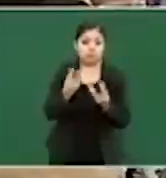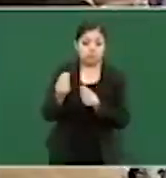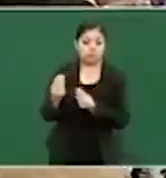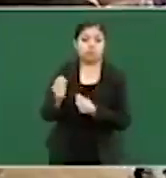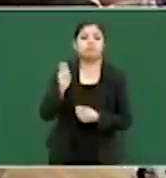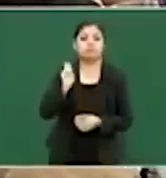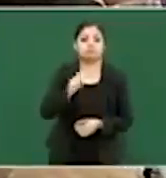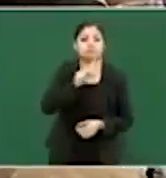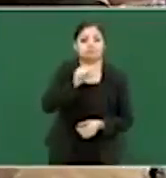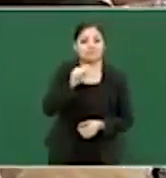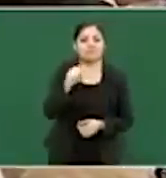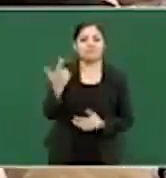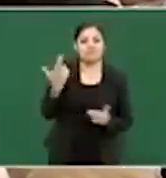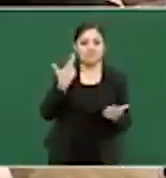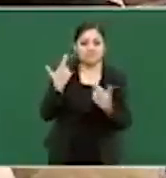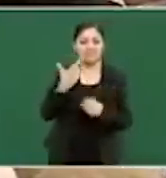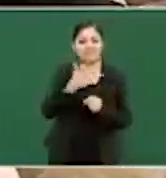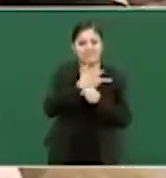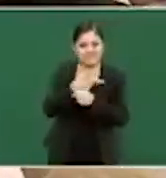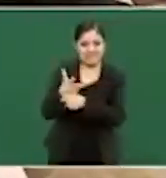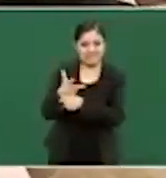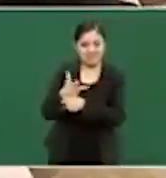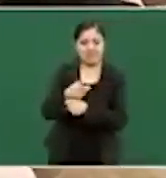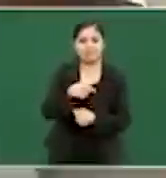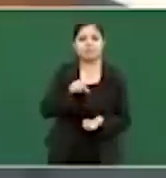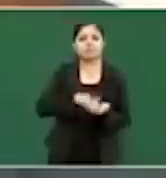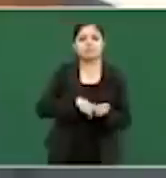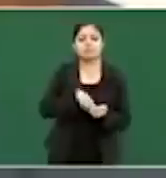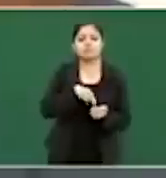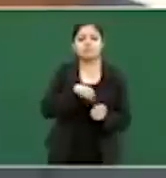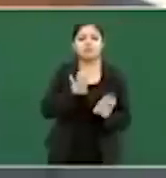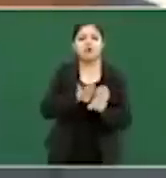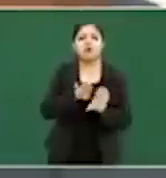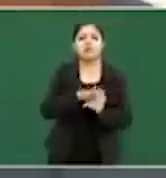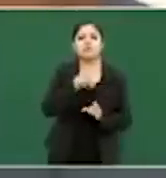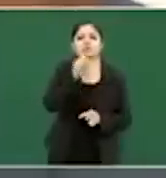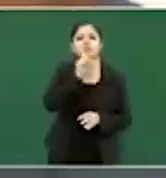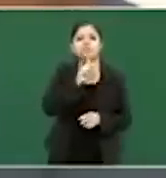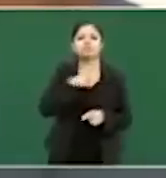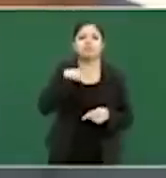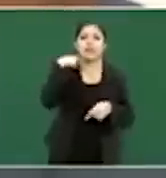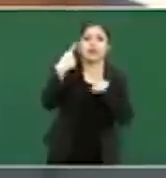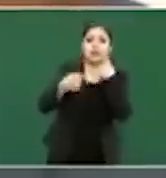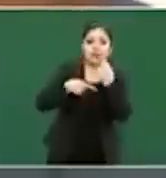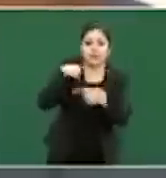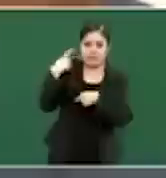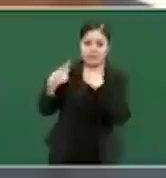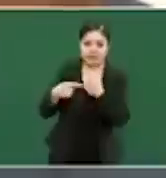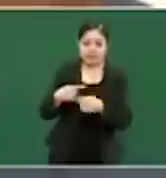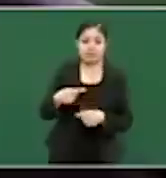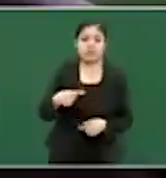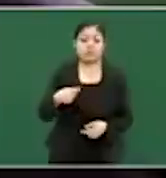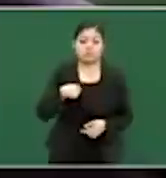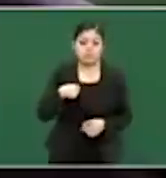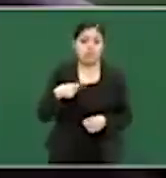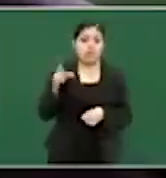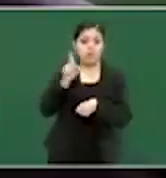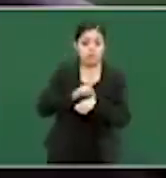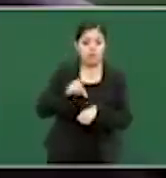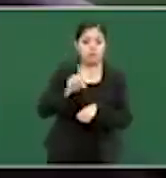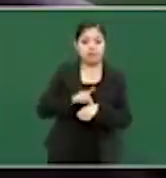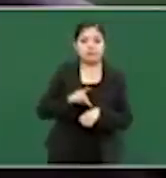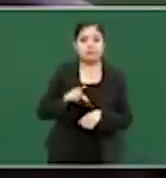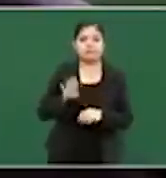de comunicación que se dedican a estar mintiendo, difamando Y más, yo diario me